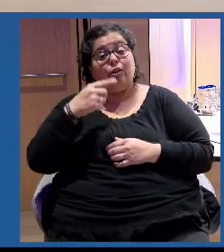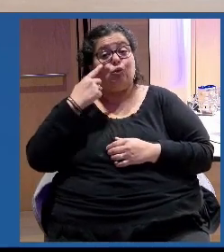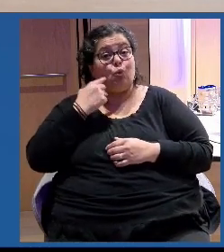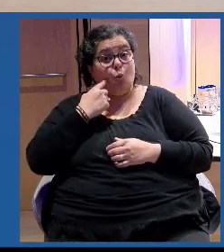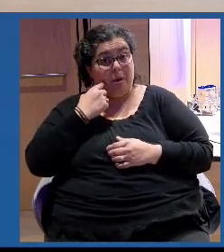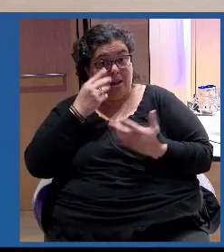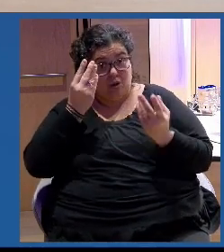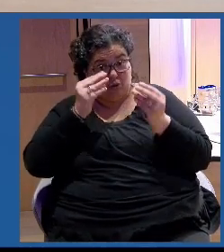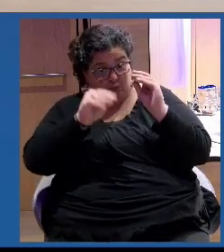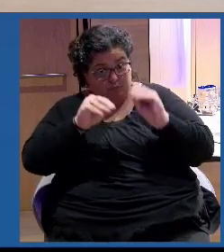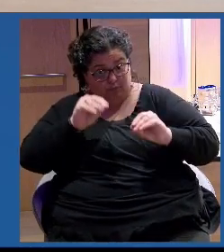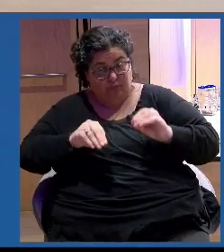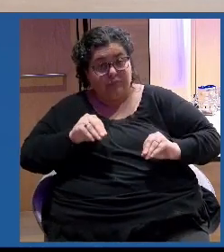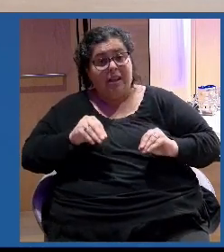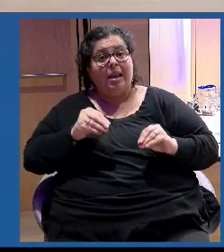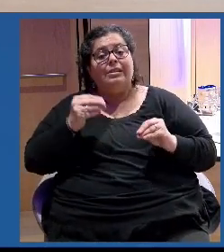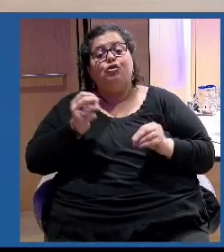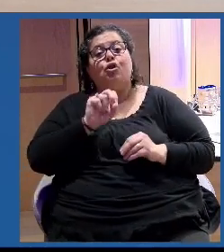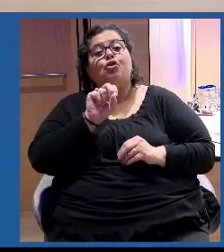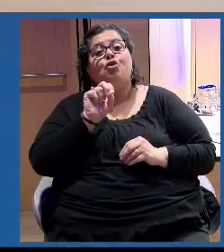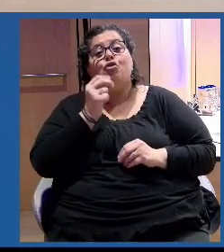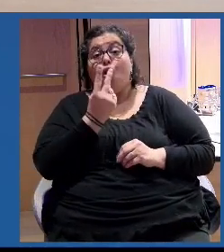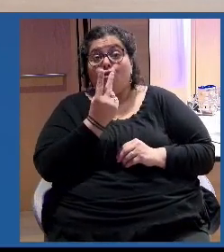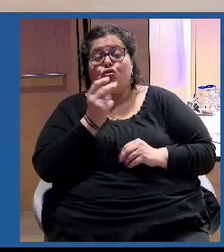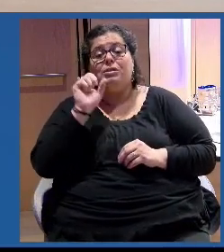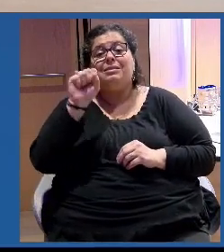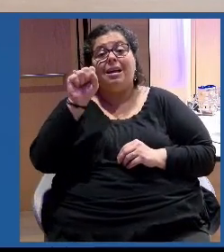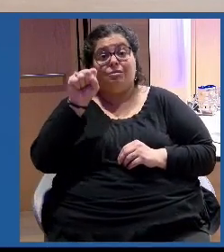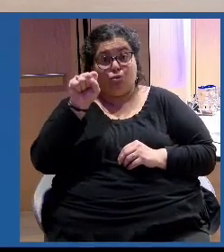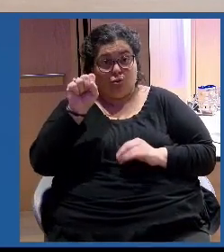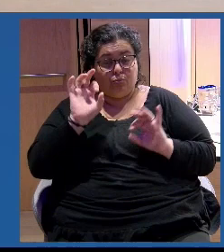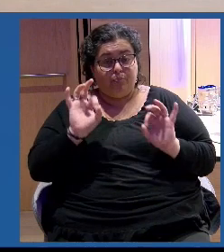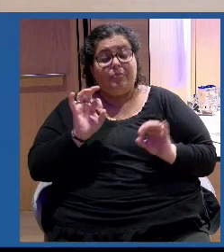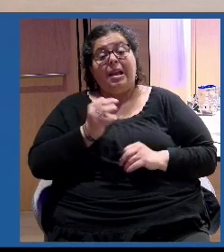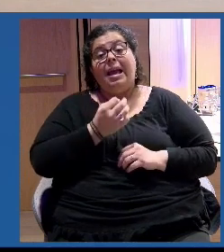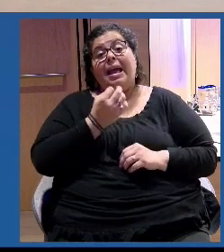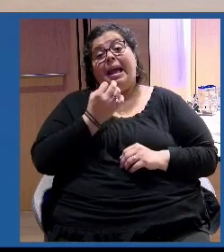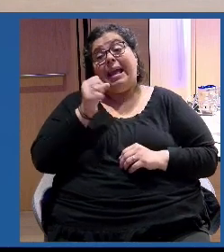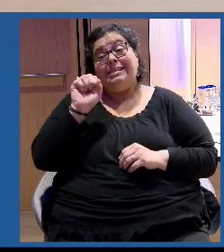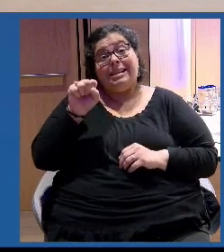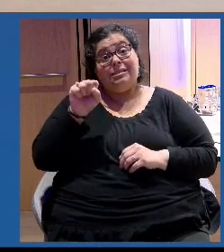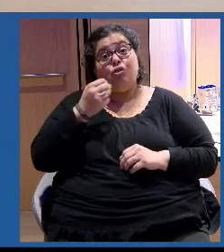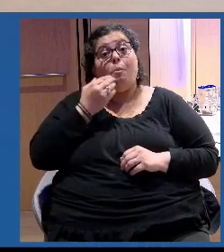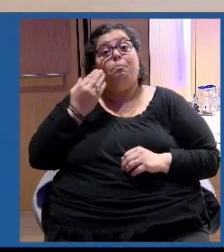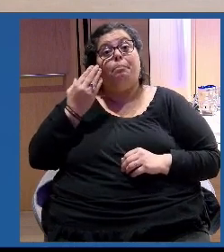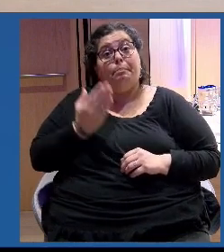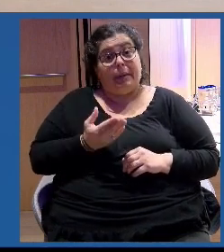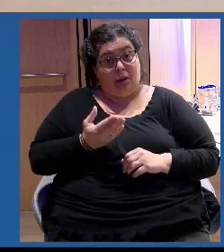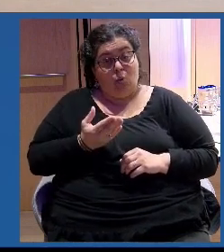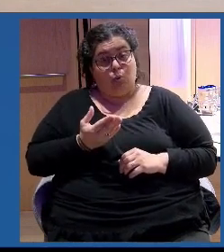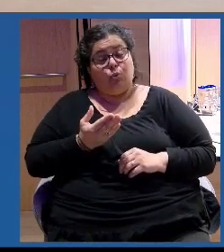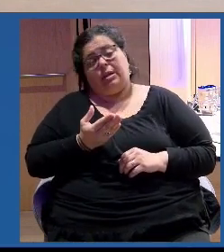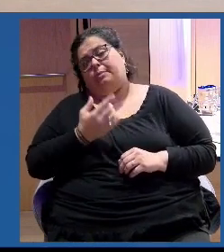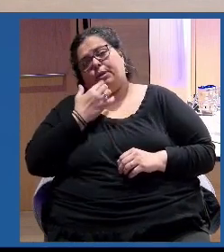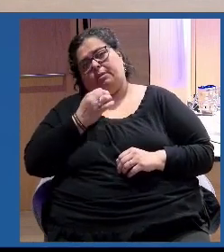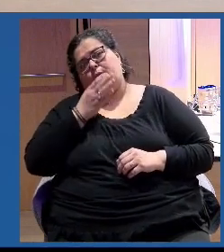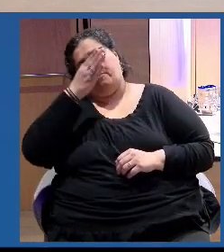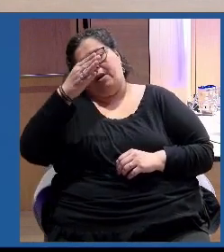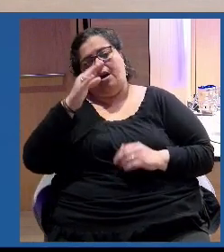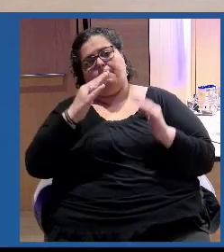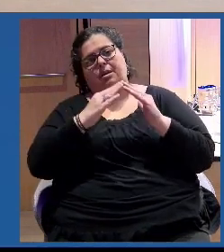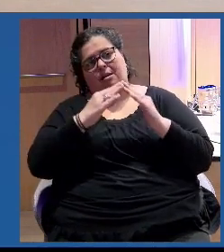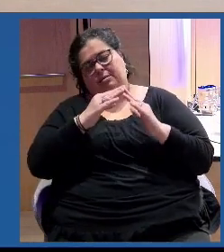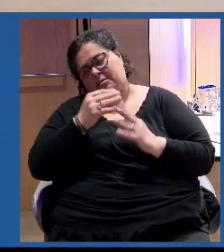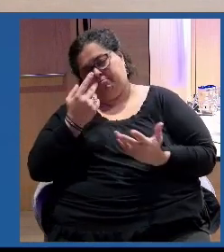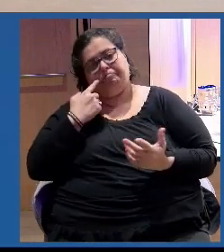cifras, un comparativo de dos censos. El censo me pregunta, va a mi casa y me dice,